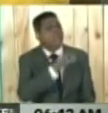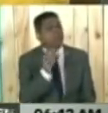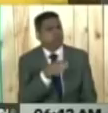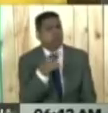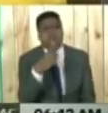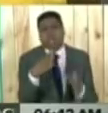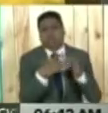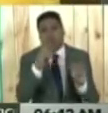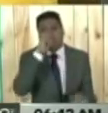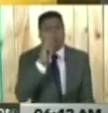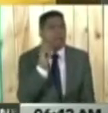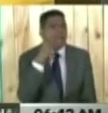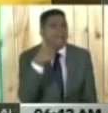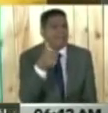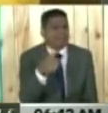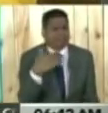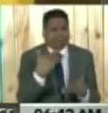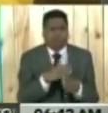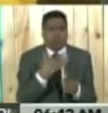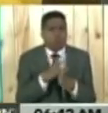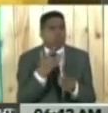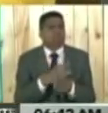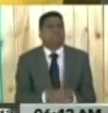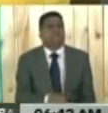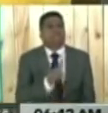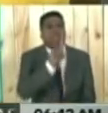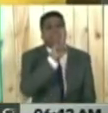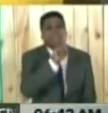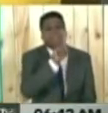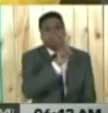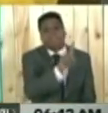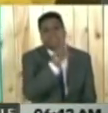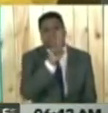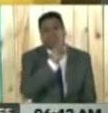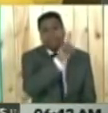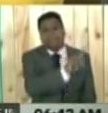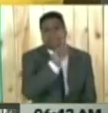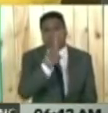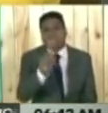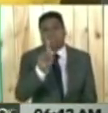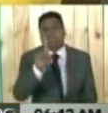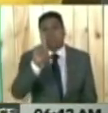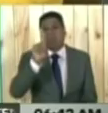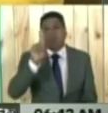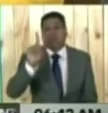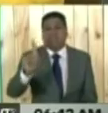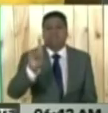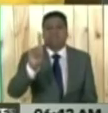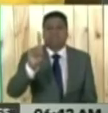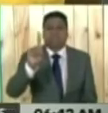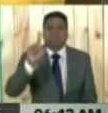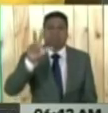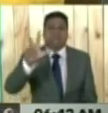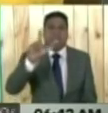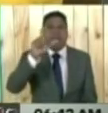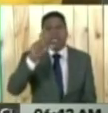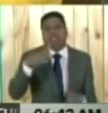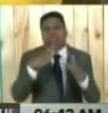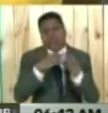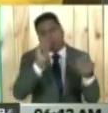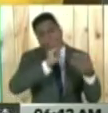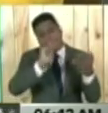edades. Gracias. Que logramos identificar 1.113 casos de usurpación de identidad o de personas que aparecen su firma ahí